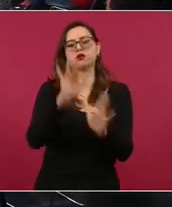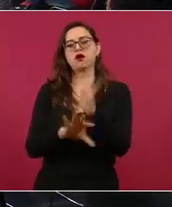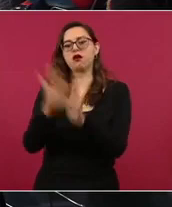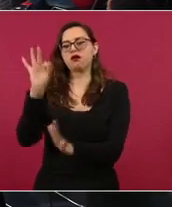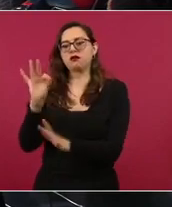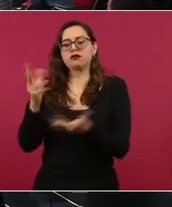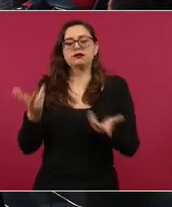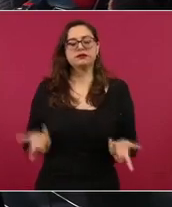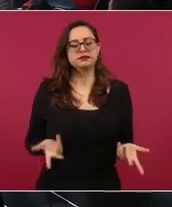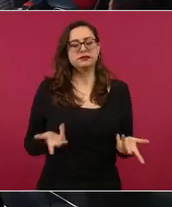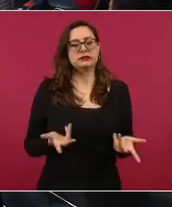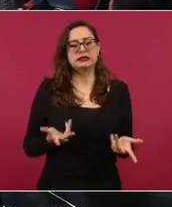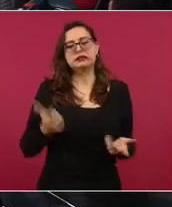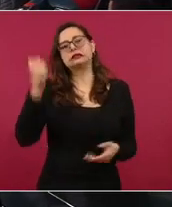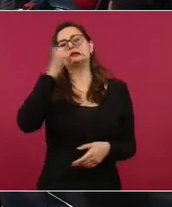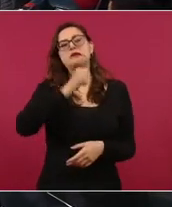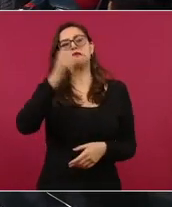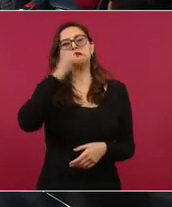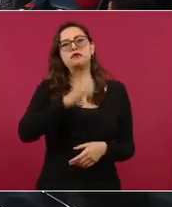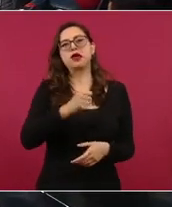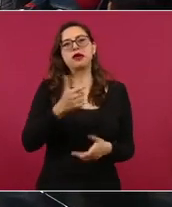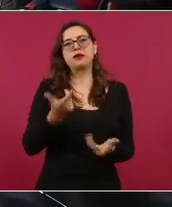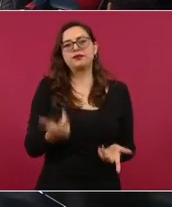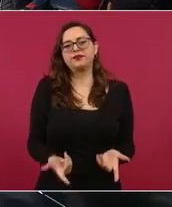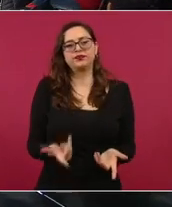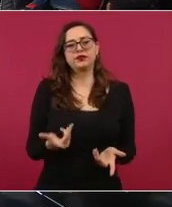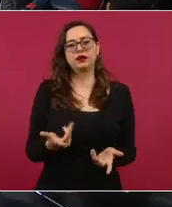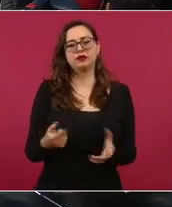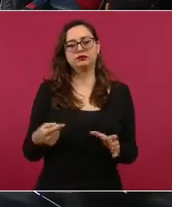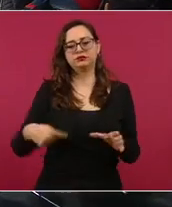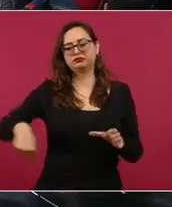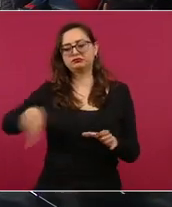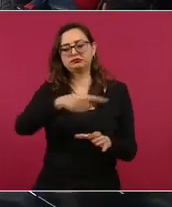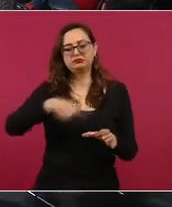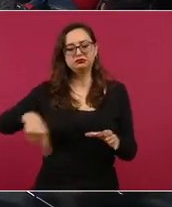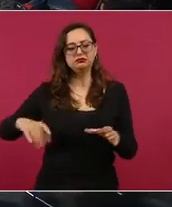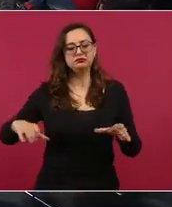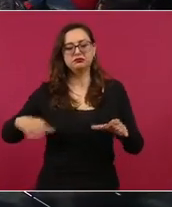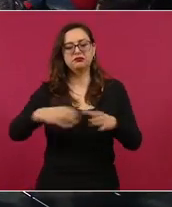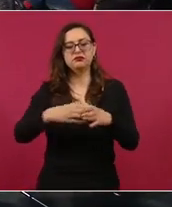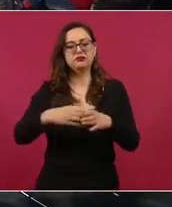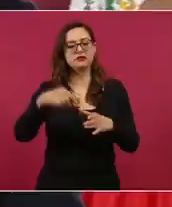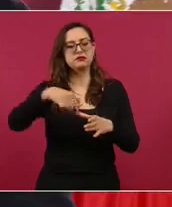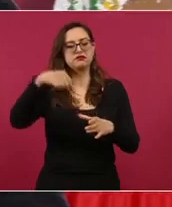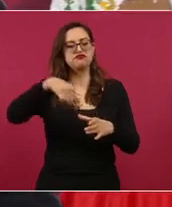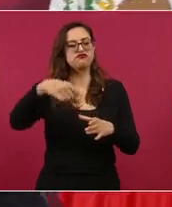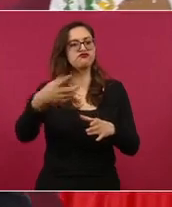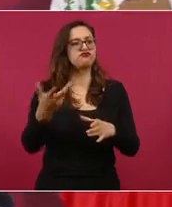son gentes que están completamente